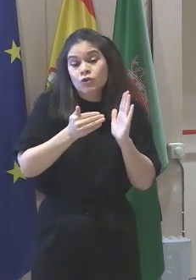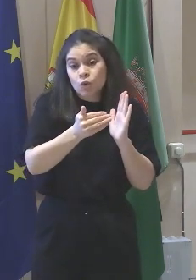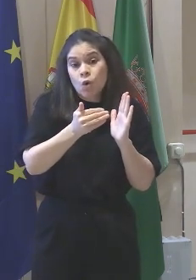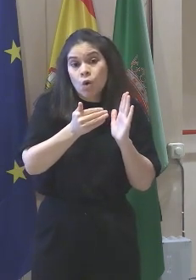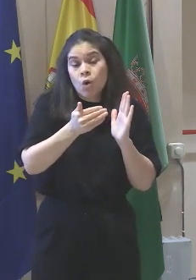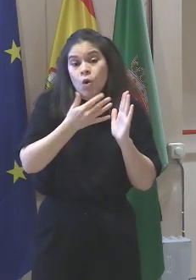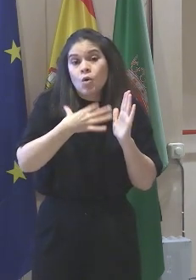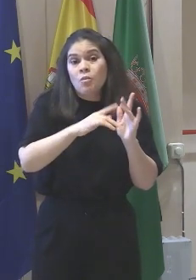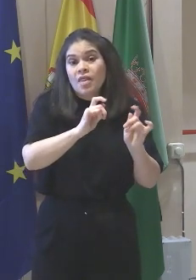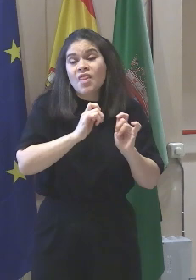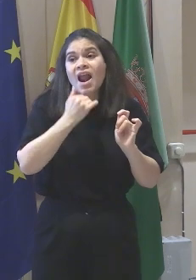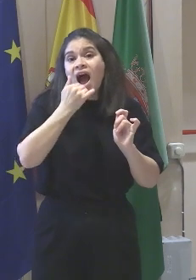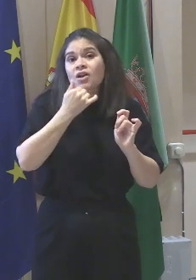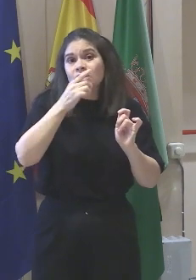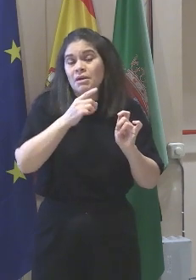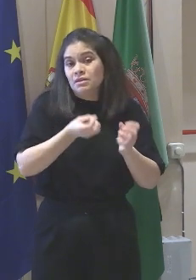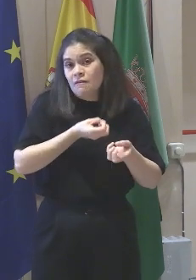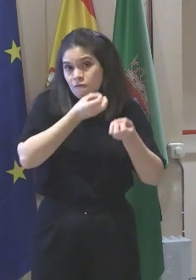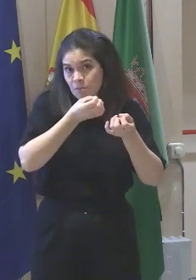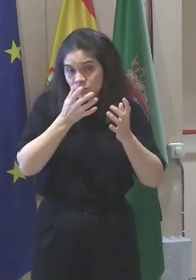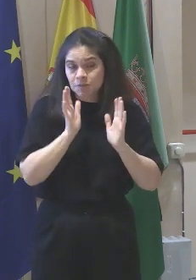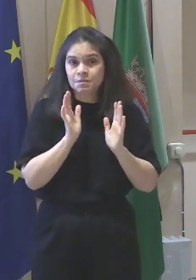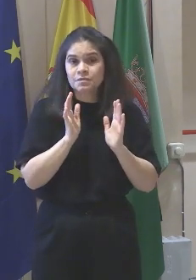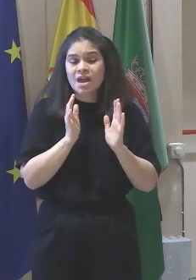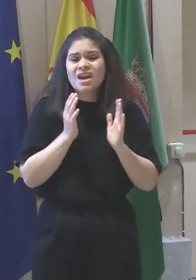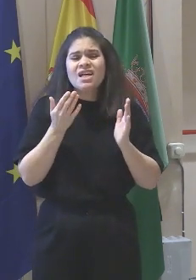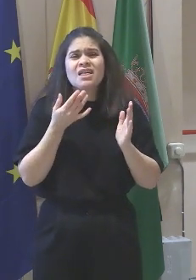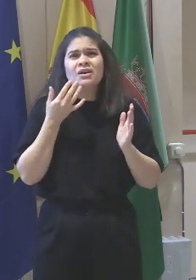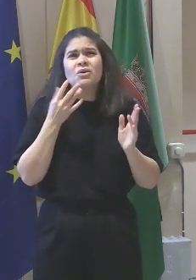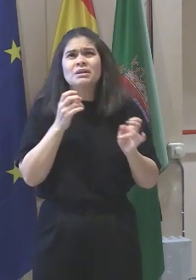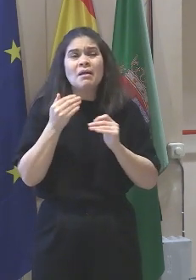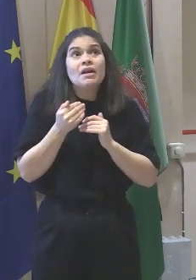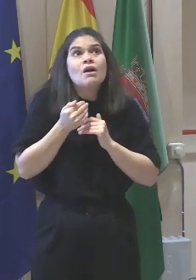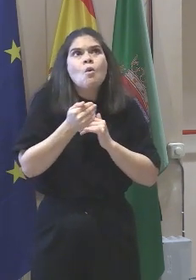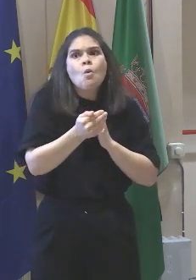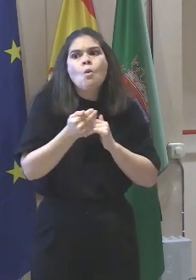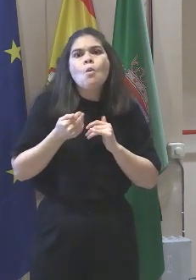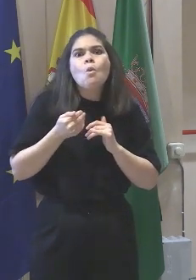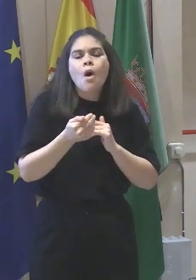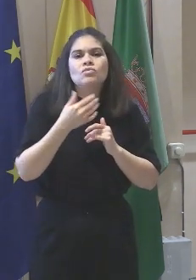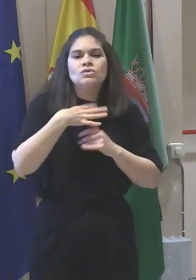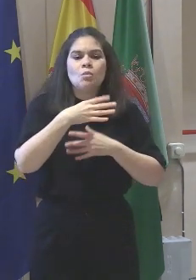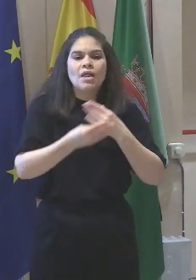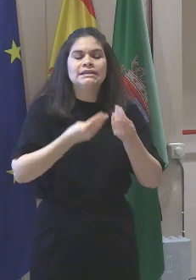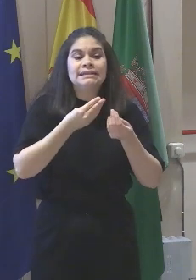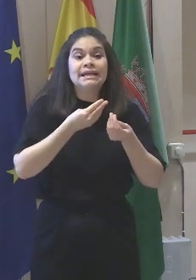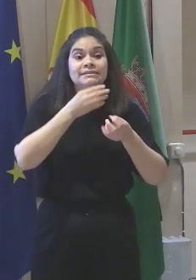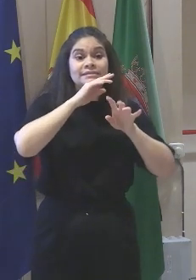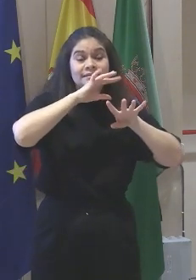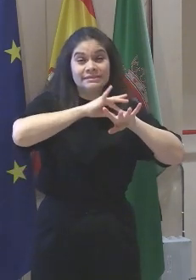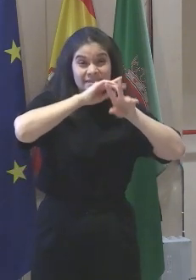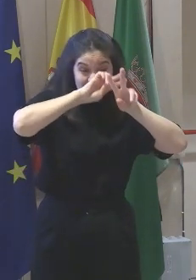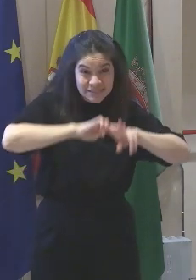dar también algo de información. Respecto al cuándo poder hacer este diagnóstico precoz a